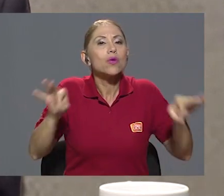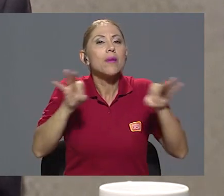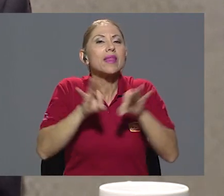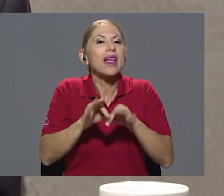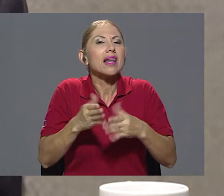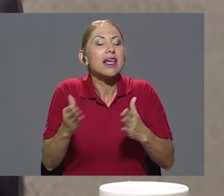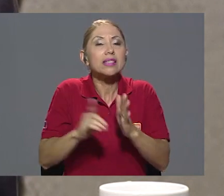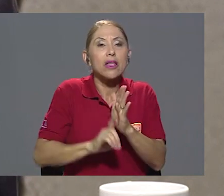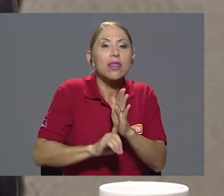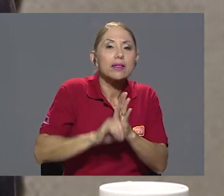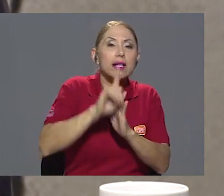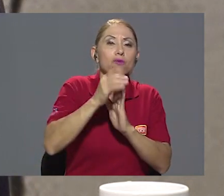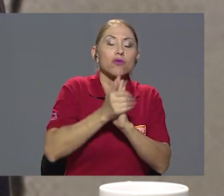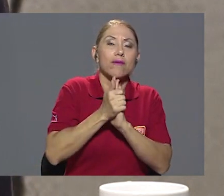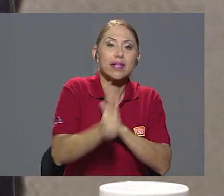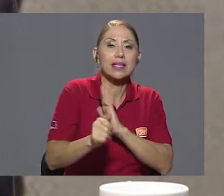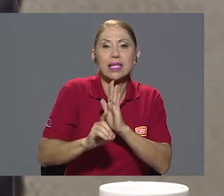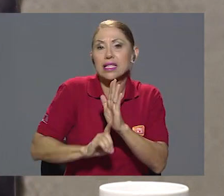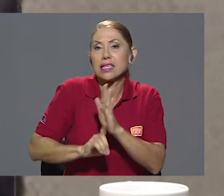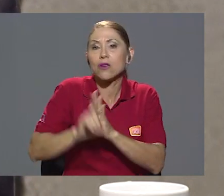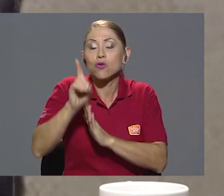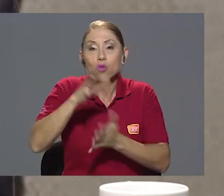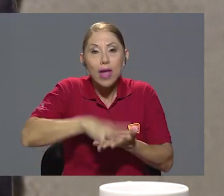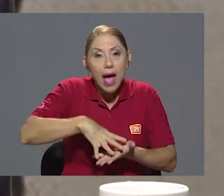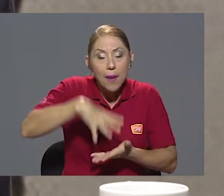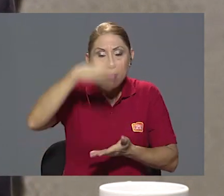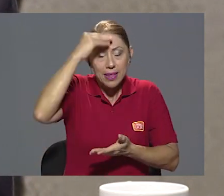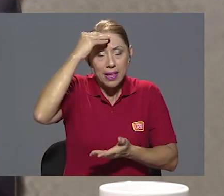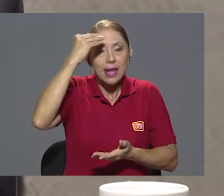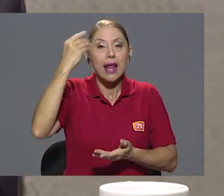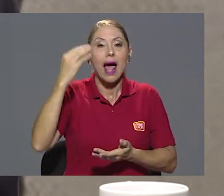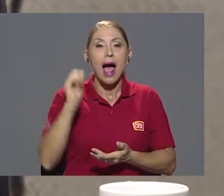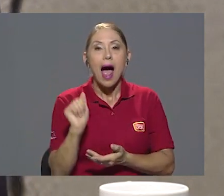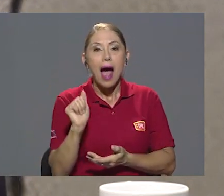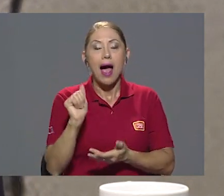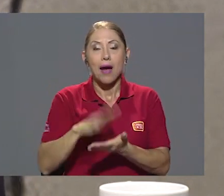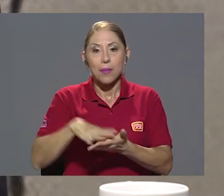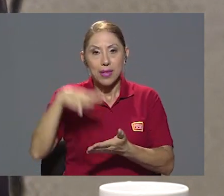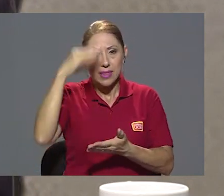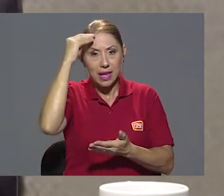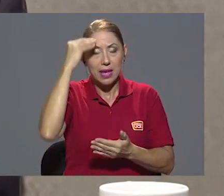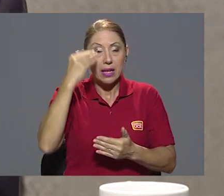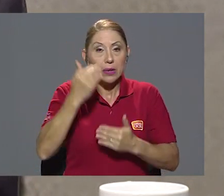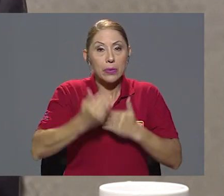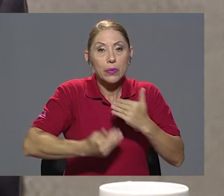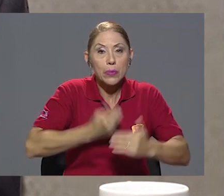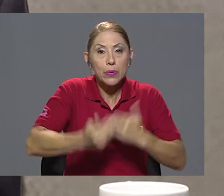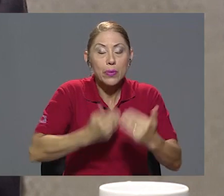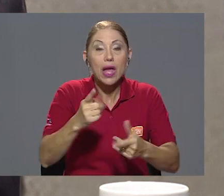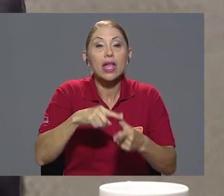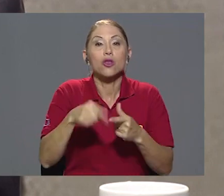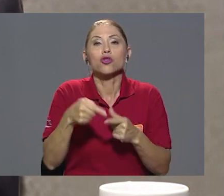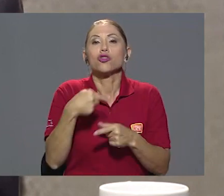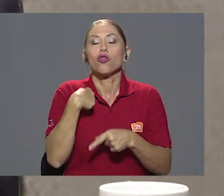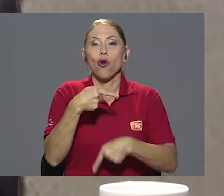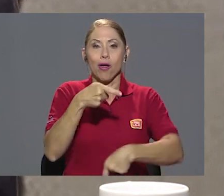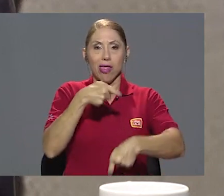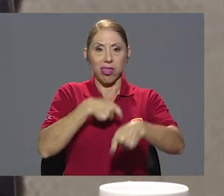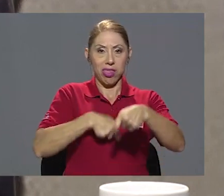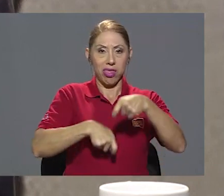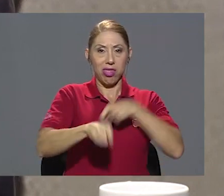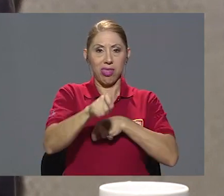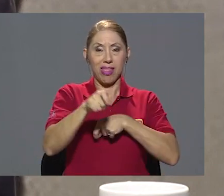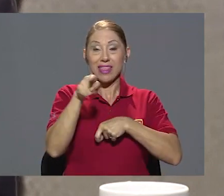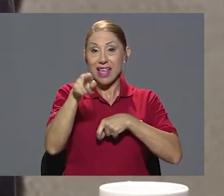que lo fundamental es el desarrollo de habilidades, el desarrollo de aprender a aprender, además del conocimiento. Entonces yo me pongo en el papel de ese